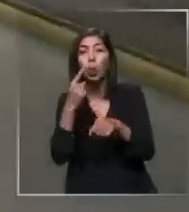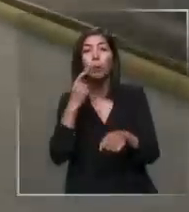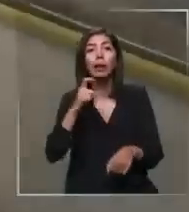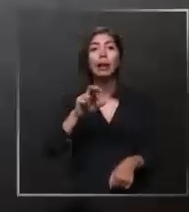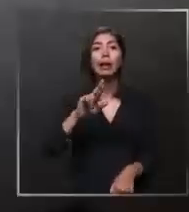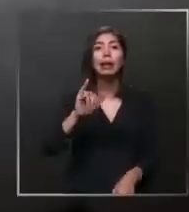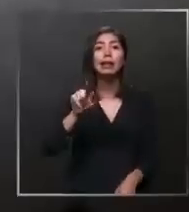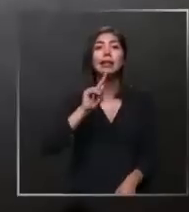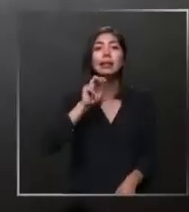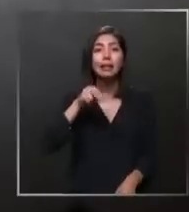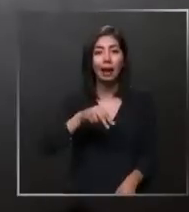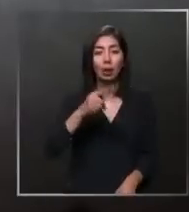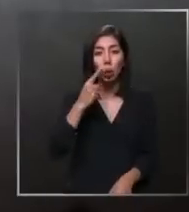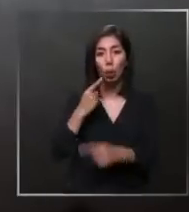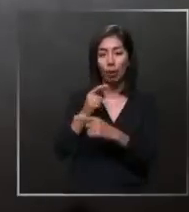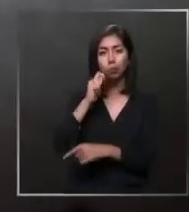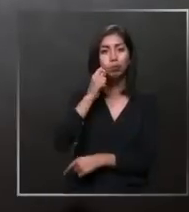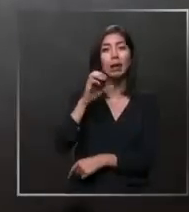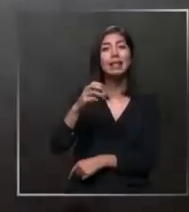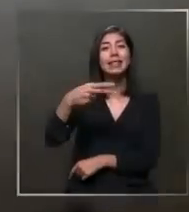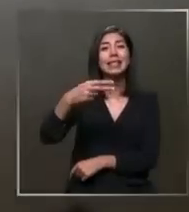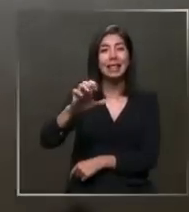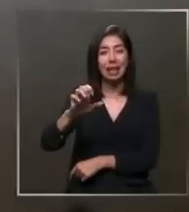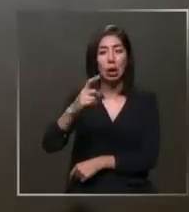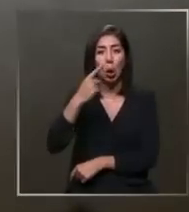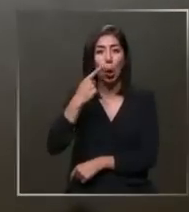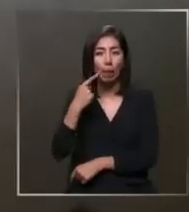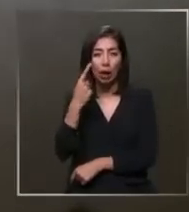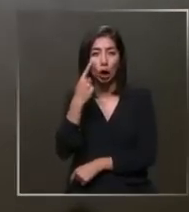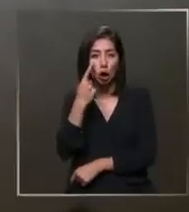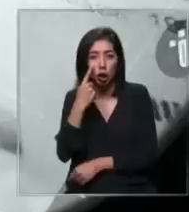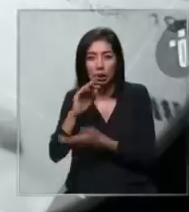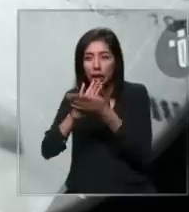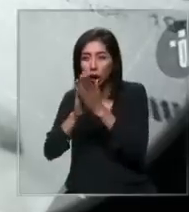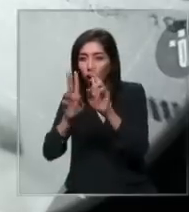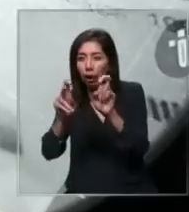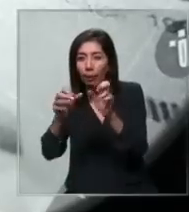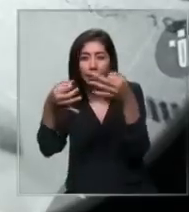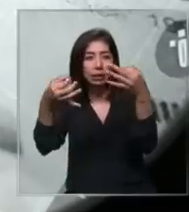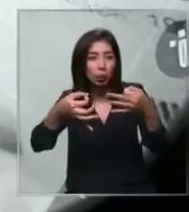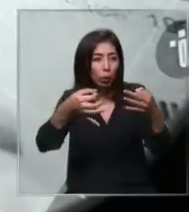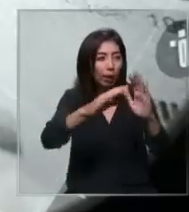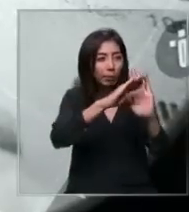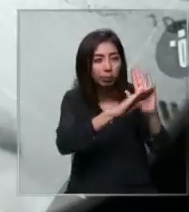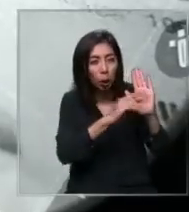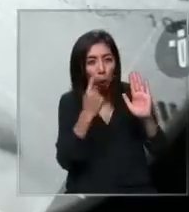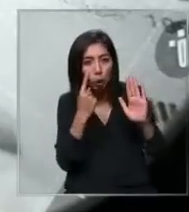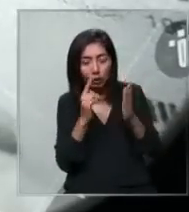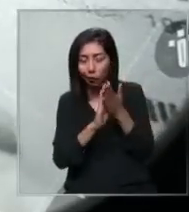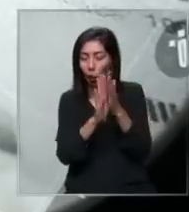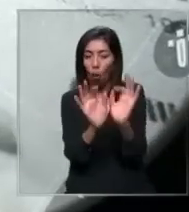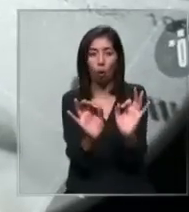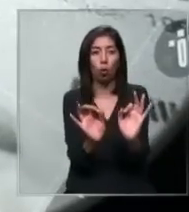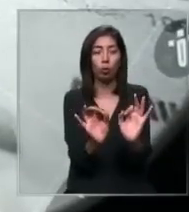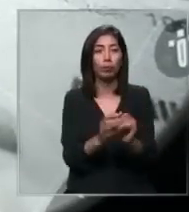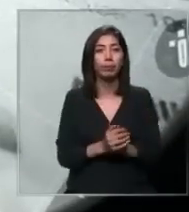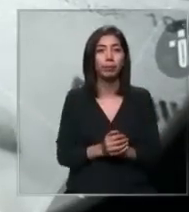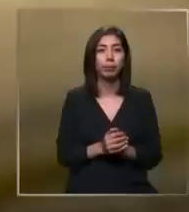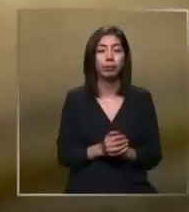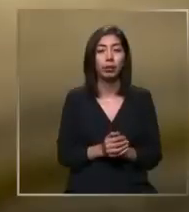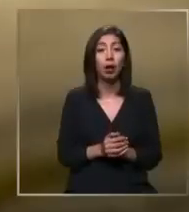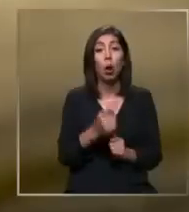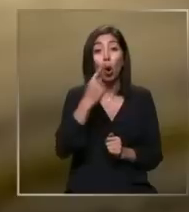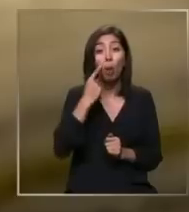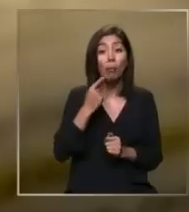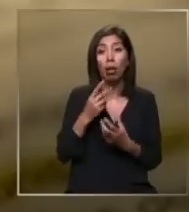Andia, conocido como el Che, quien conoce a cabalidad las medidas de seguridad del terminal aéreo. En el escrito se señala que está prófugo